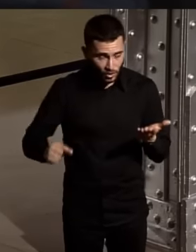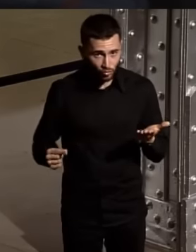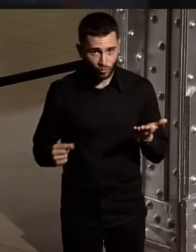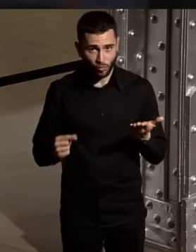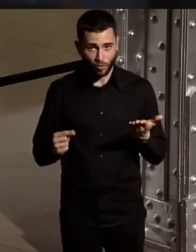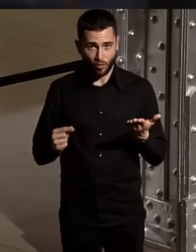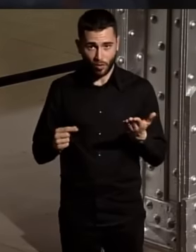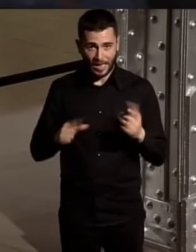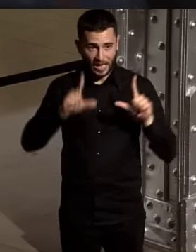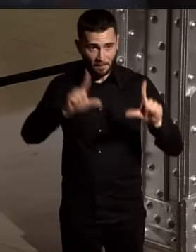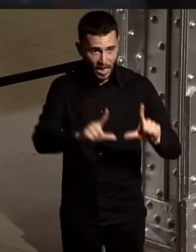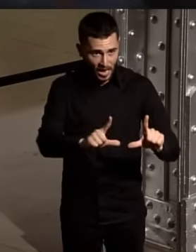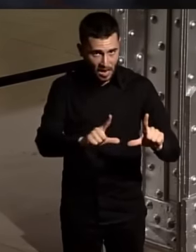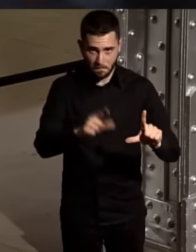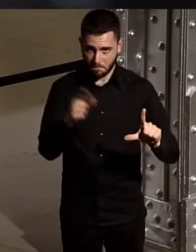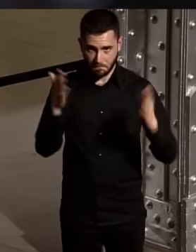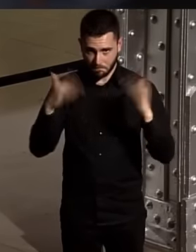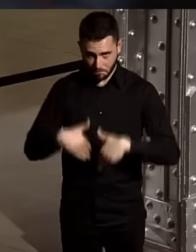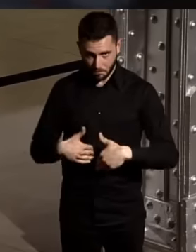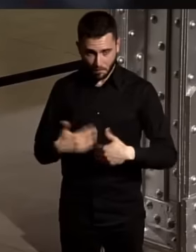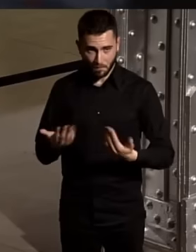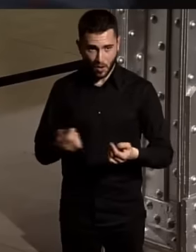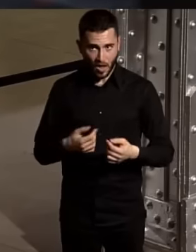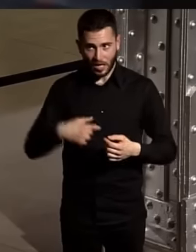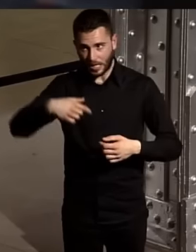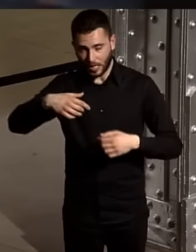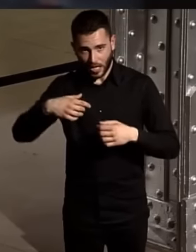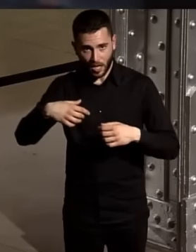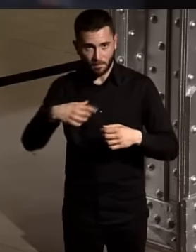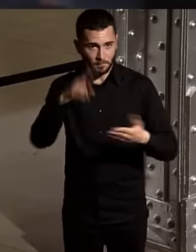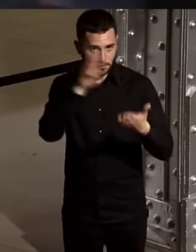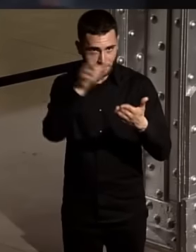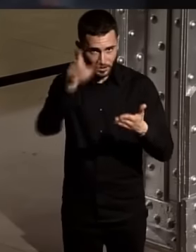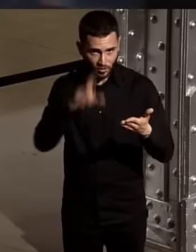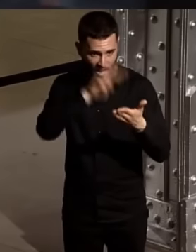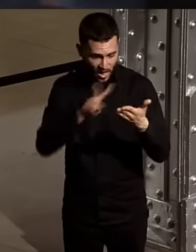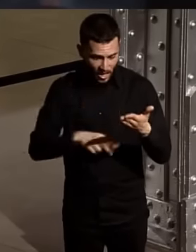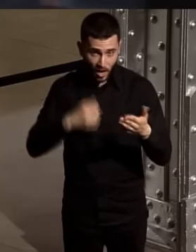ponerle imagen a eso al receptor y que se lo Imagine o bueno